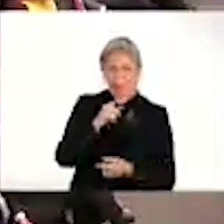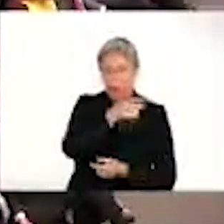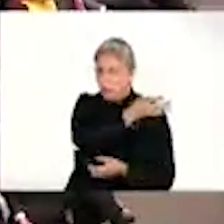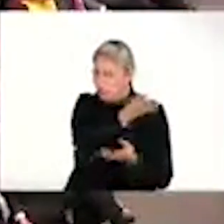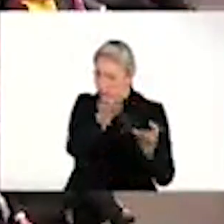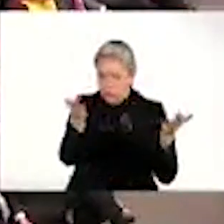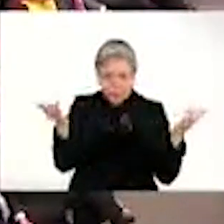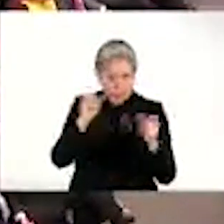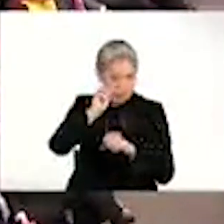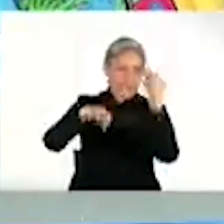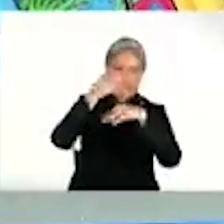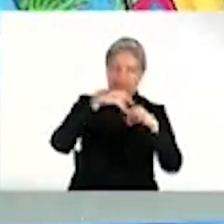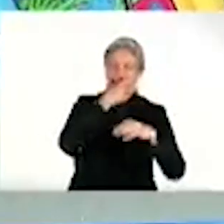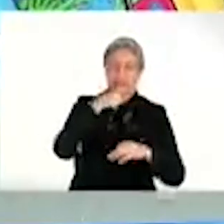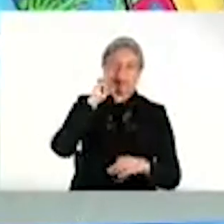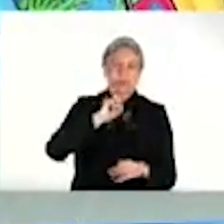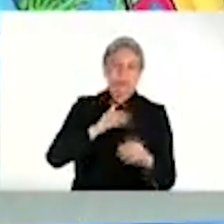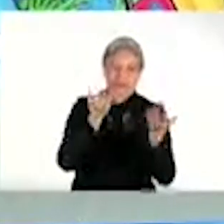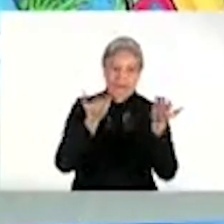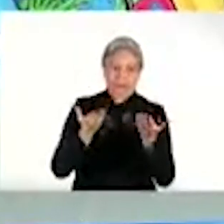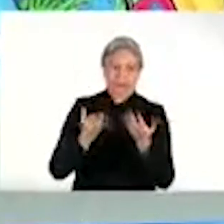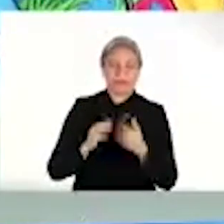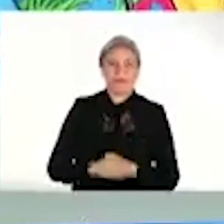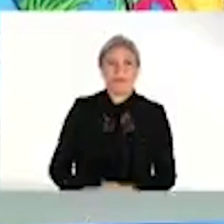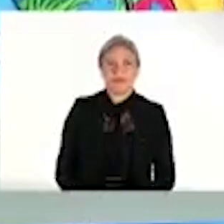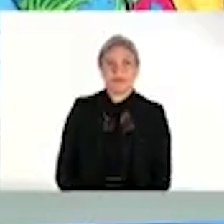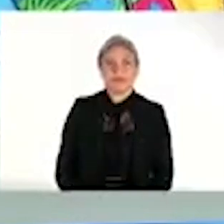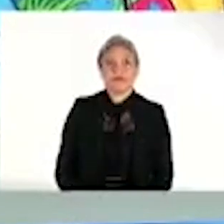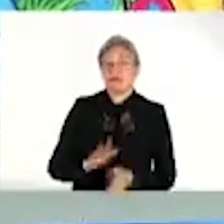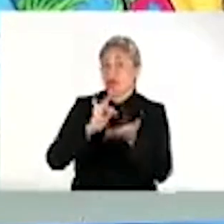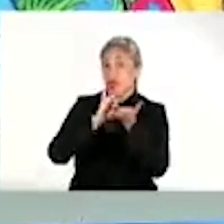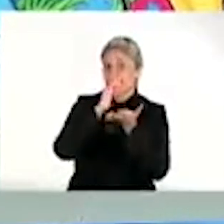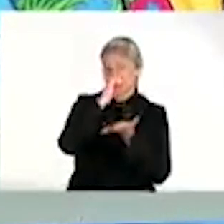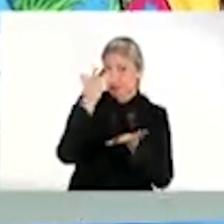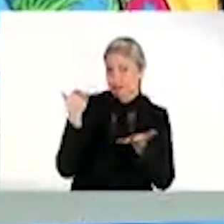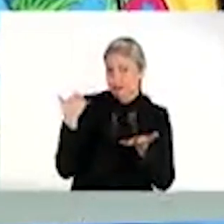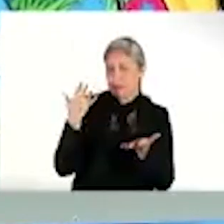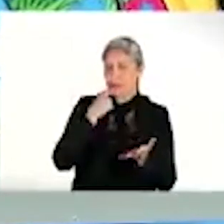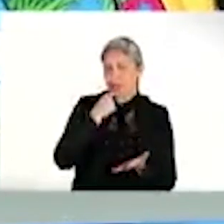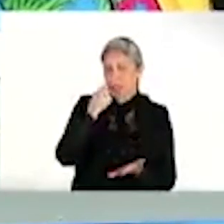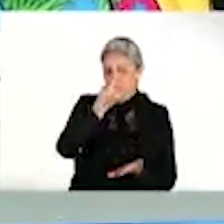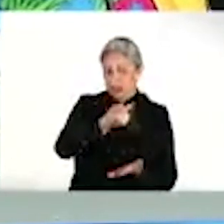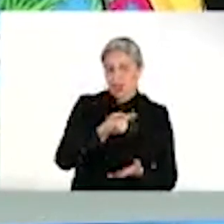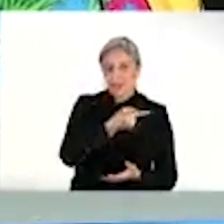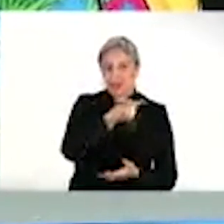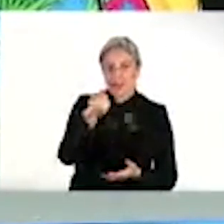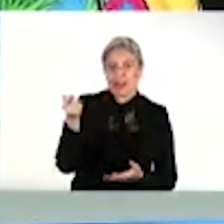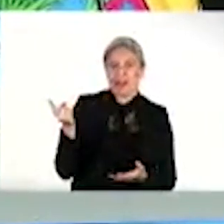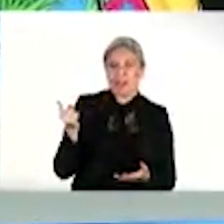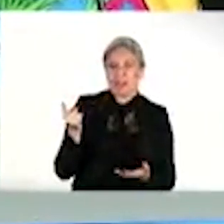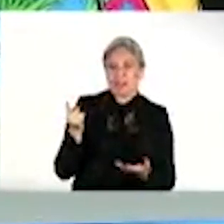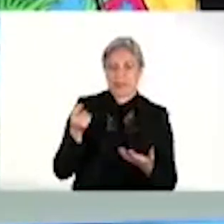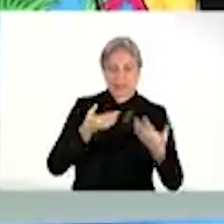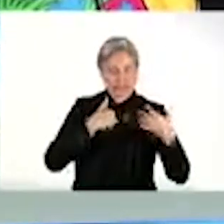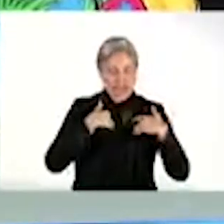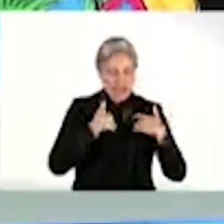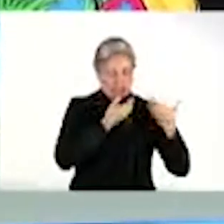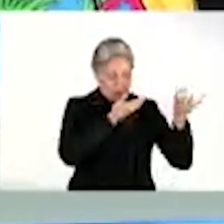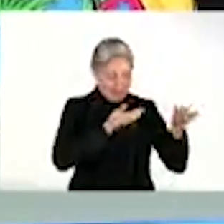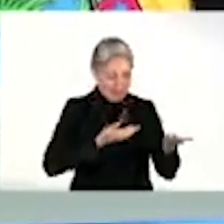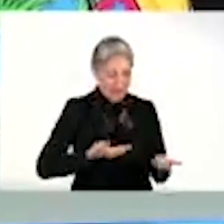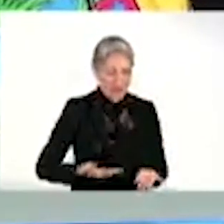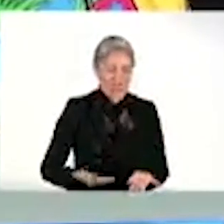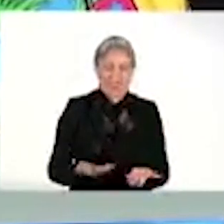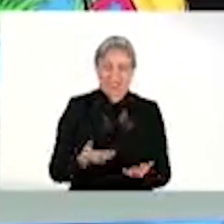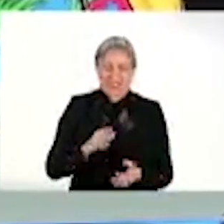que aglutina a las más prestigiosas instituciones del país, quien también reconoció el valor y la riqueza que contiene el Plan